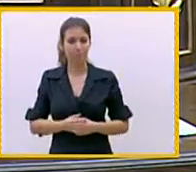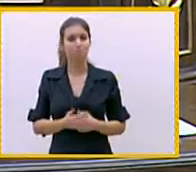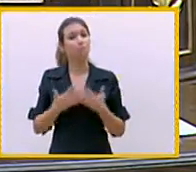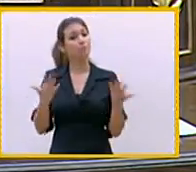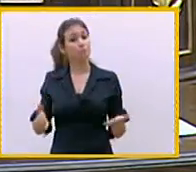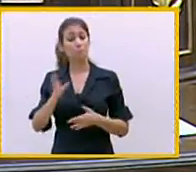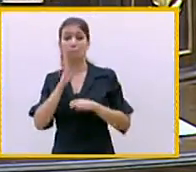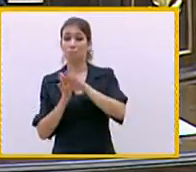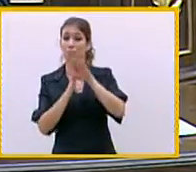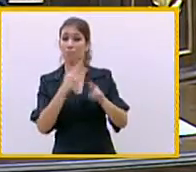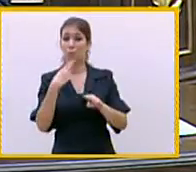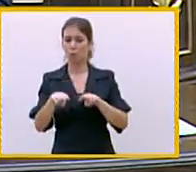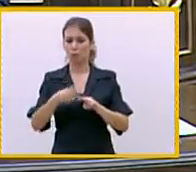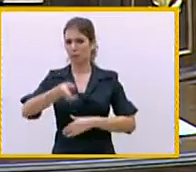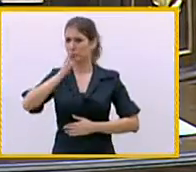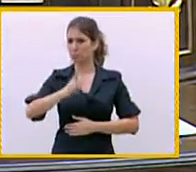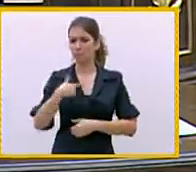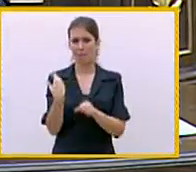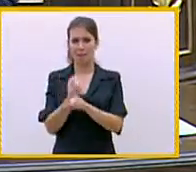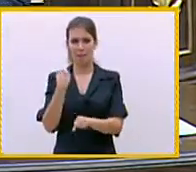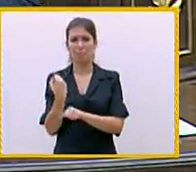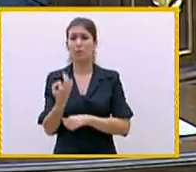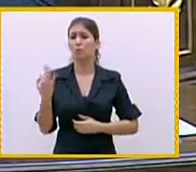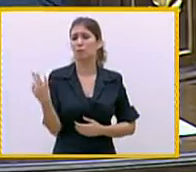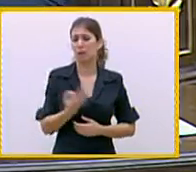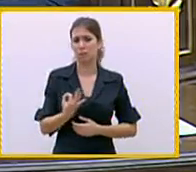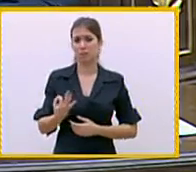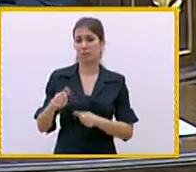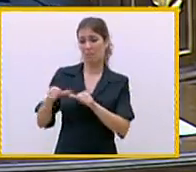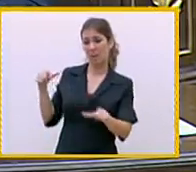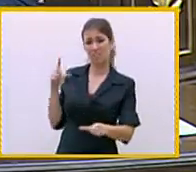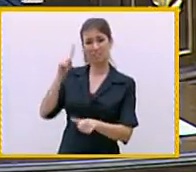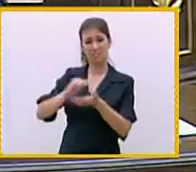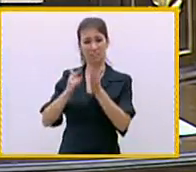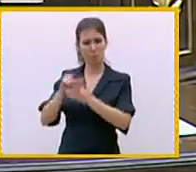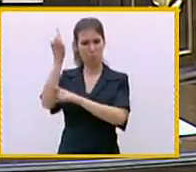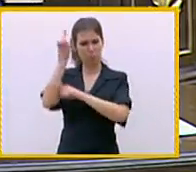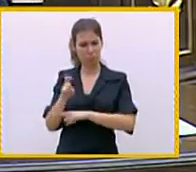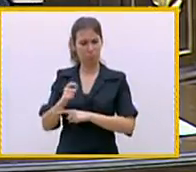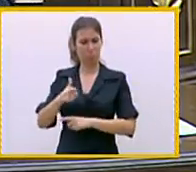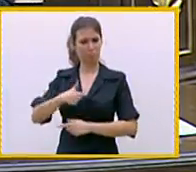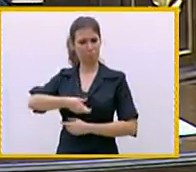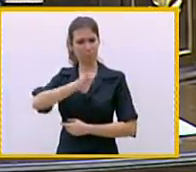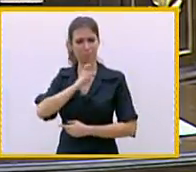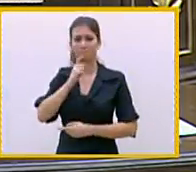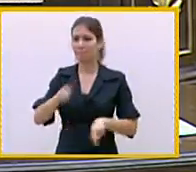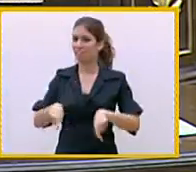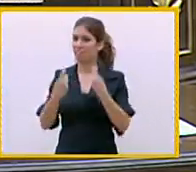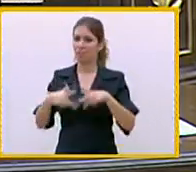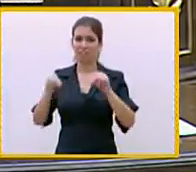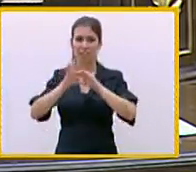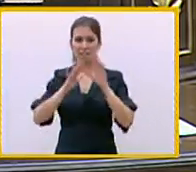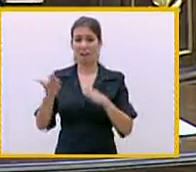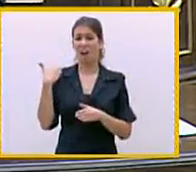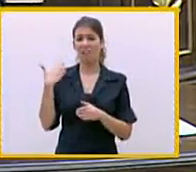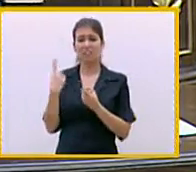políticas activas de empleo supone abandonar un sistema rígido y poco enfocado a las necesidades de los desempleados y